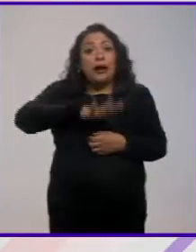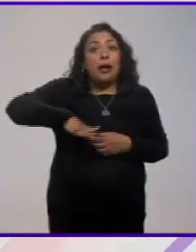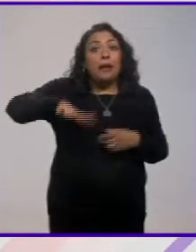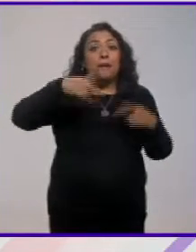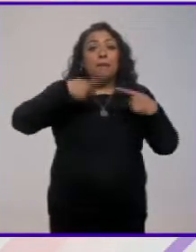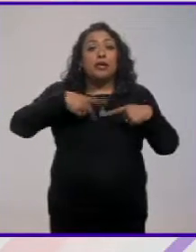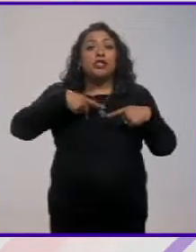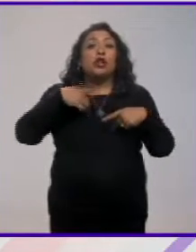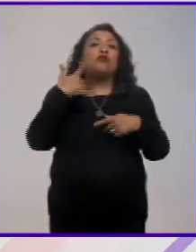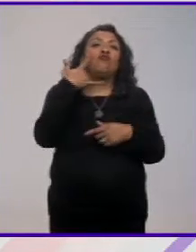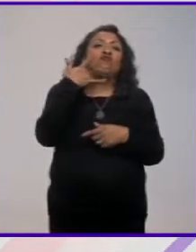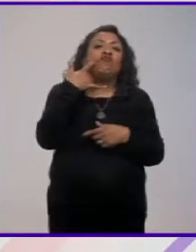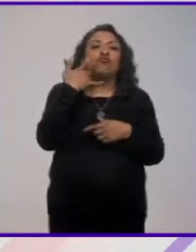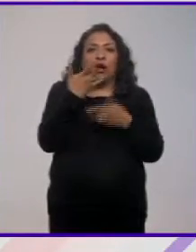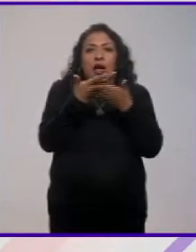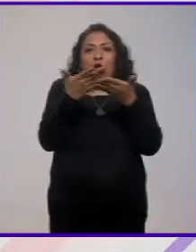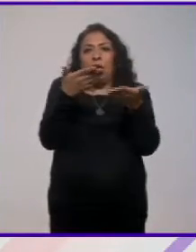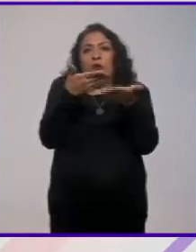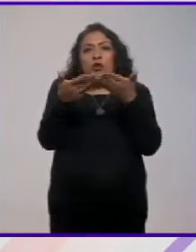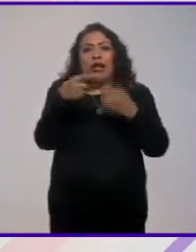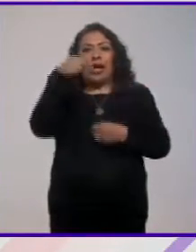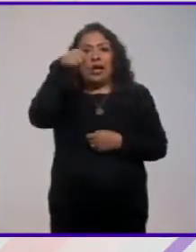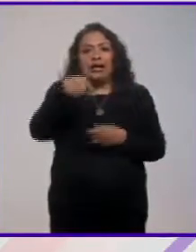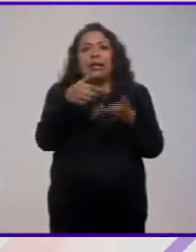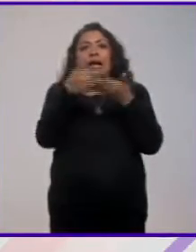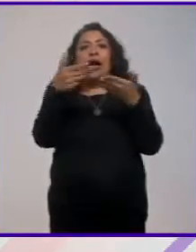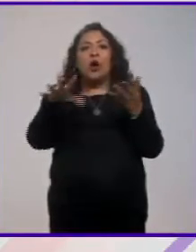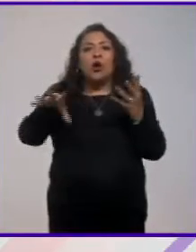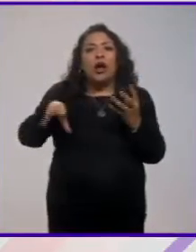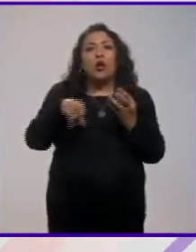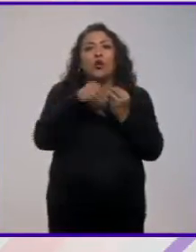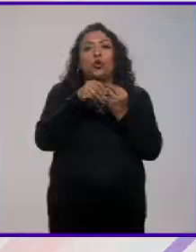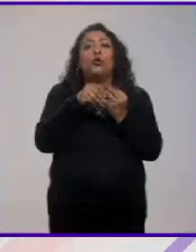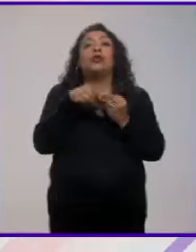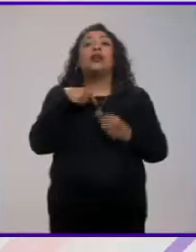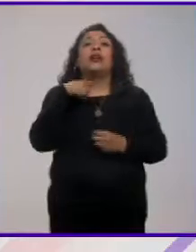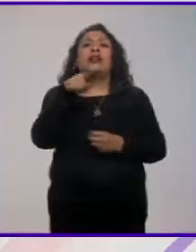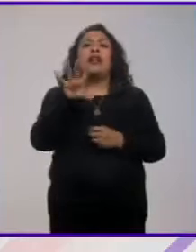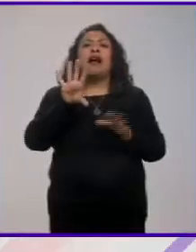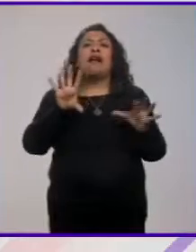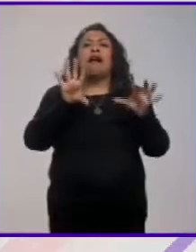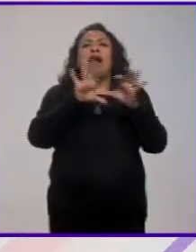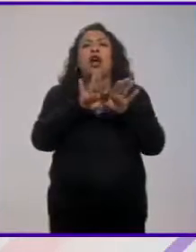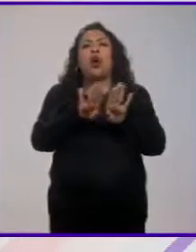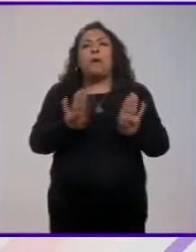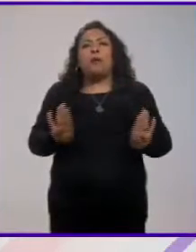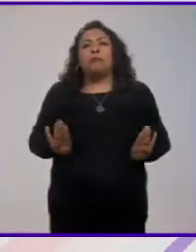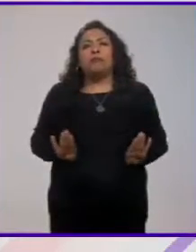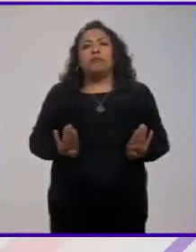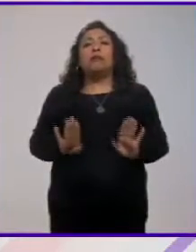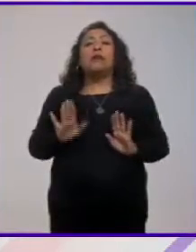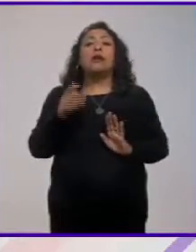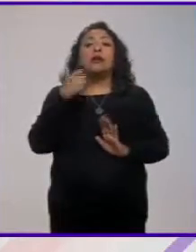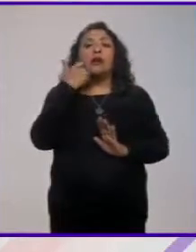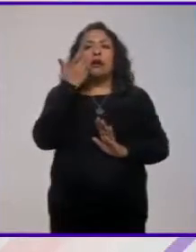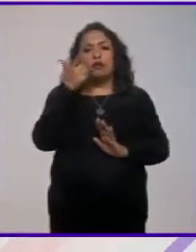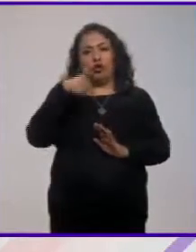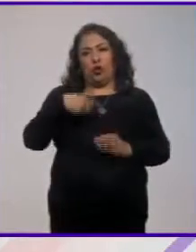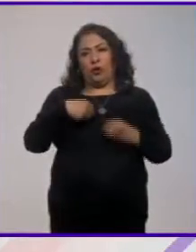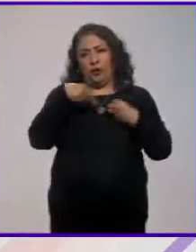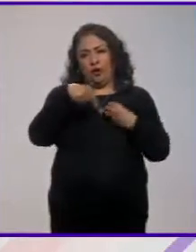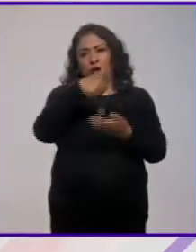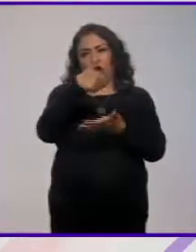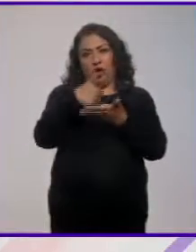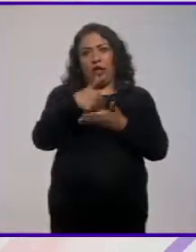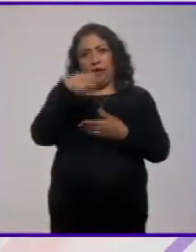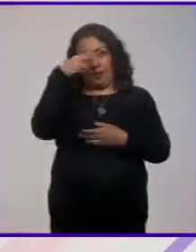de nuestro tiempo, los que aquí y ahora coexistimos. Es una amalgama de estilos que finalmente es lo que me conforma. Yo vivo aquí en la Ciudad de